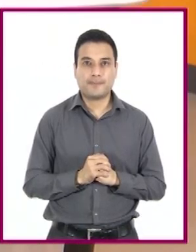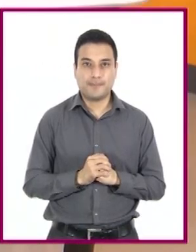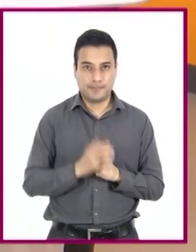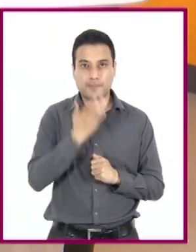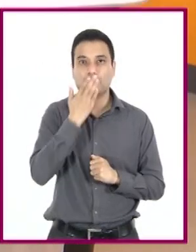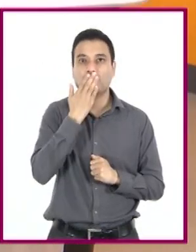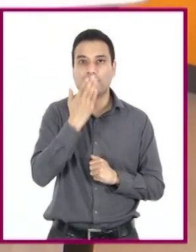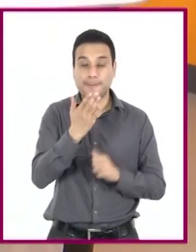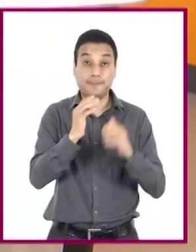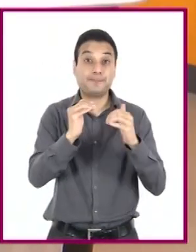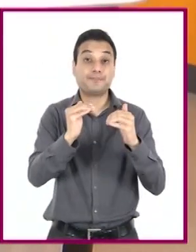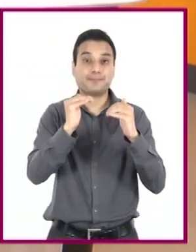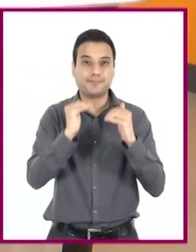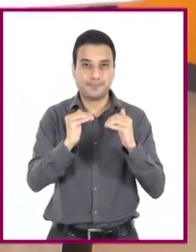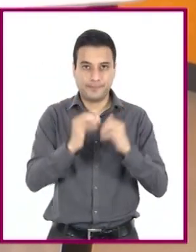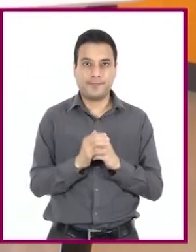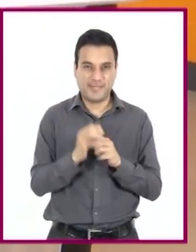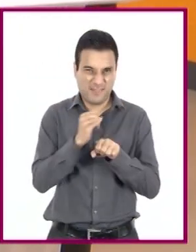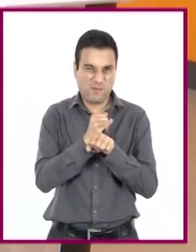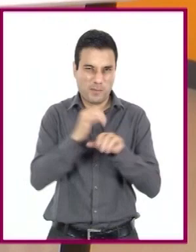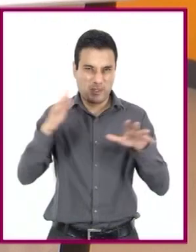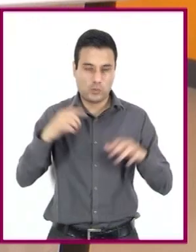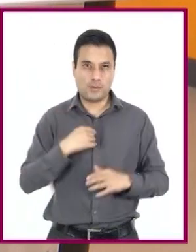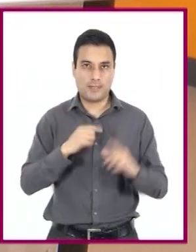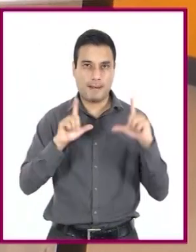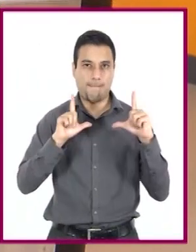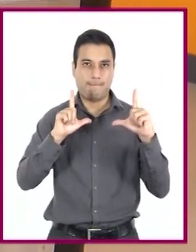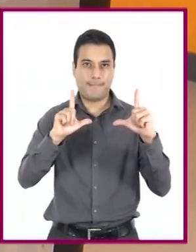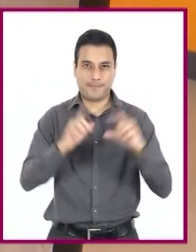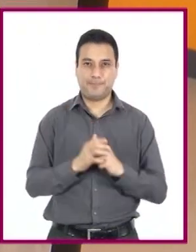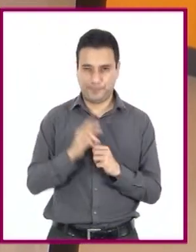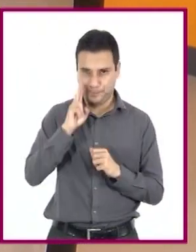Bien, ahora vamos a colocar la información.